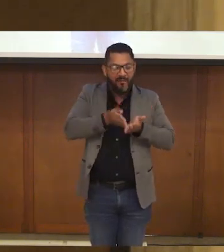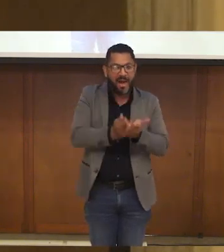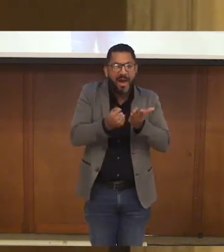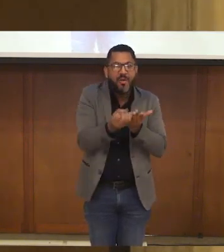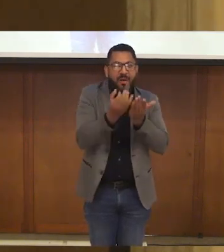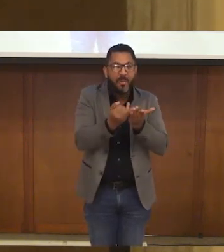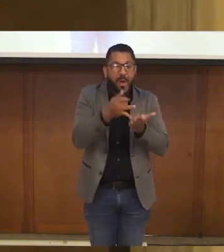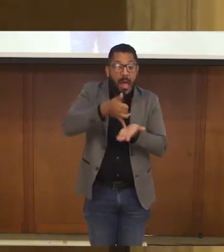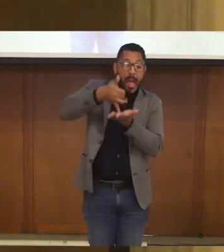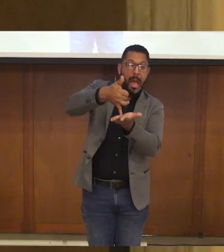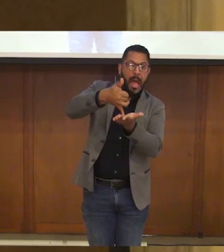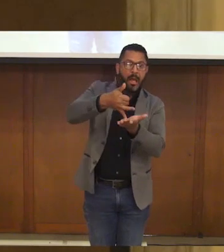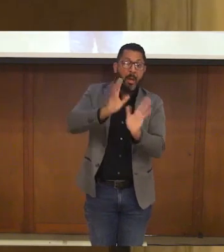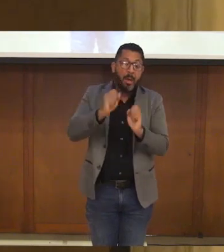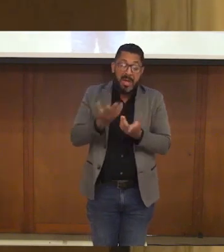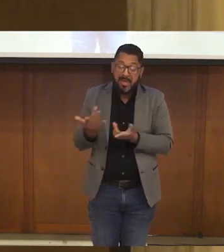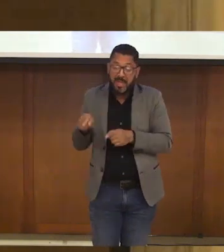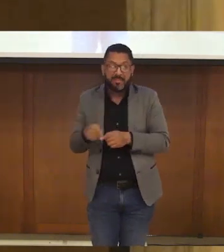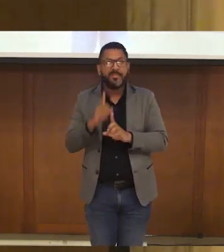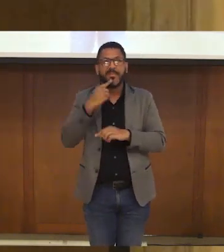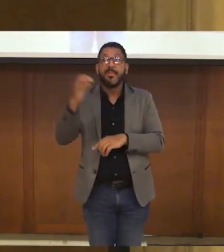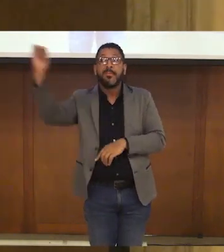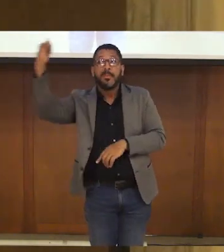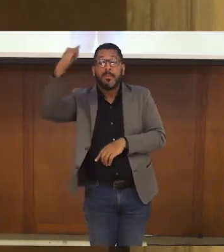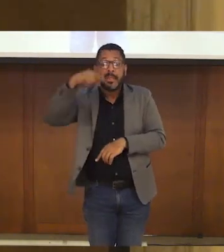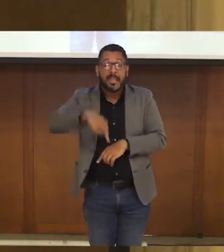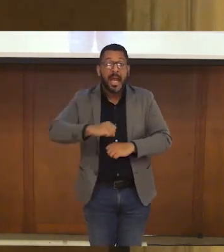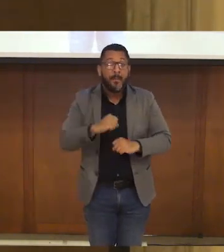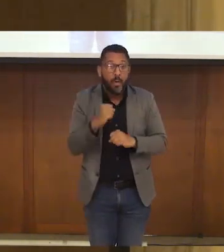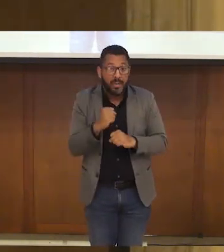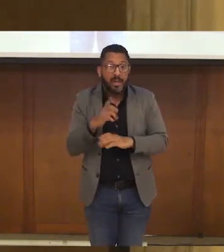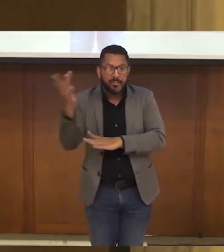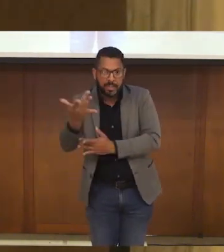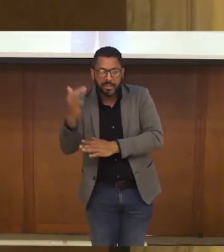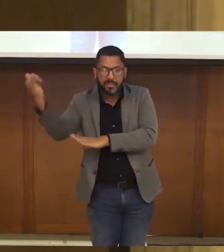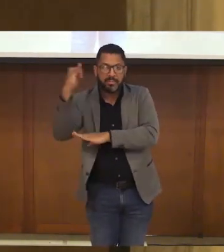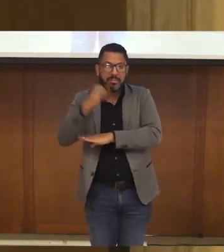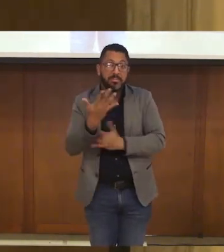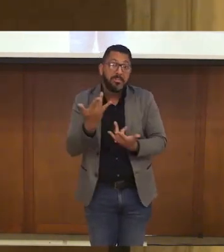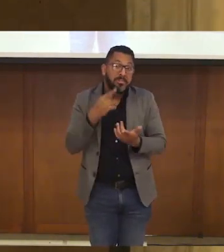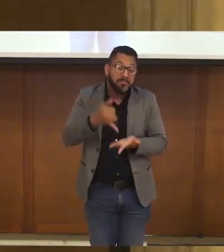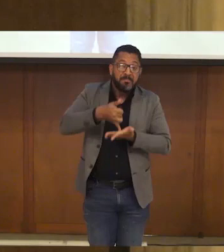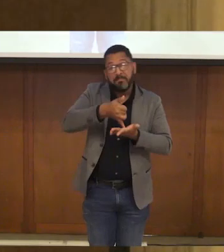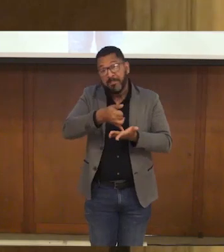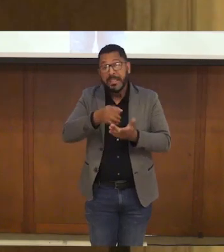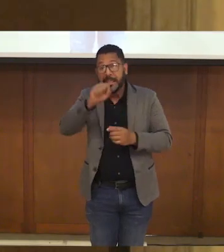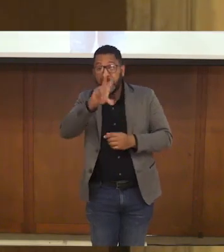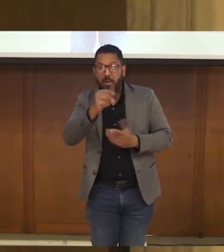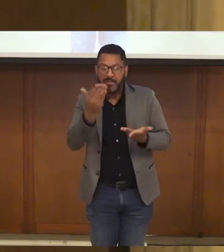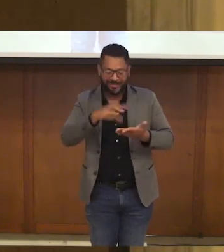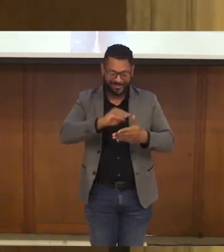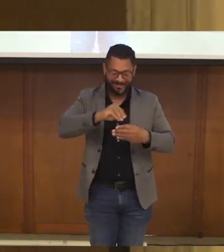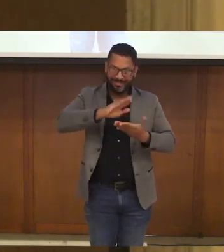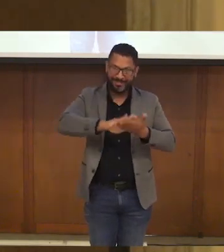perdón, que estaba nominado y que llegara a Bogotá, que estuviera en Bogotá para la premiación, para el día